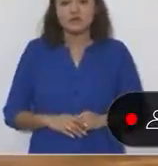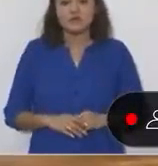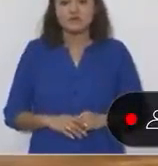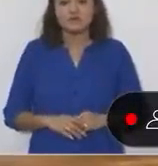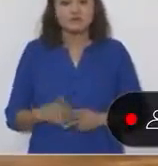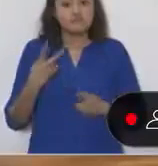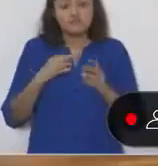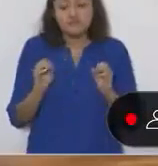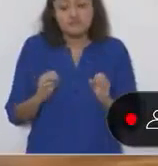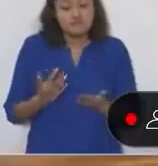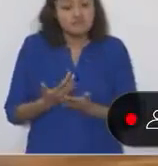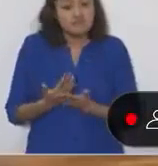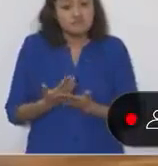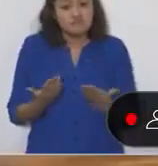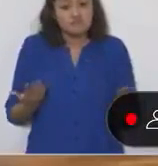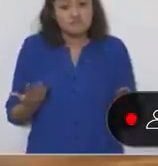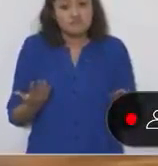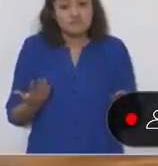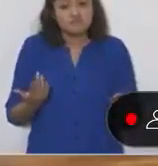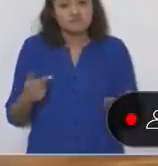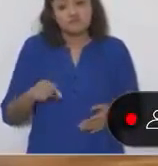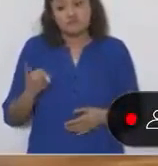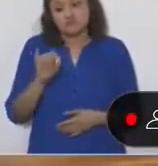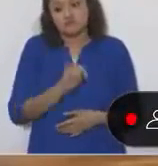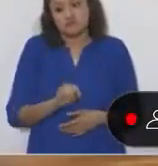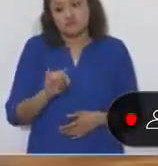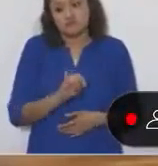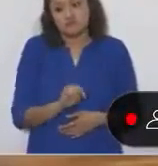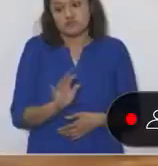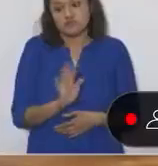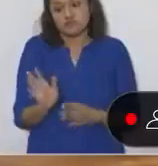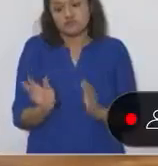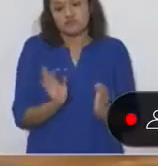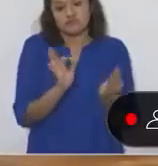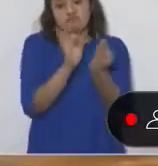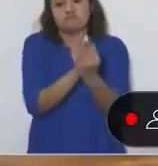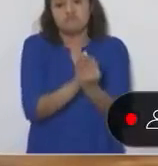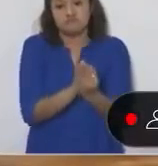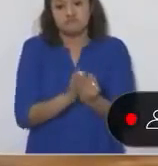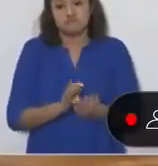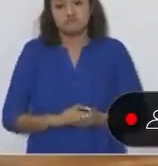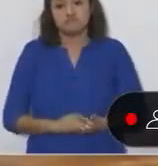y no vinieron Entonces ya es jueves Este